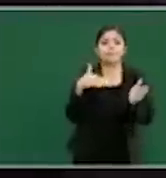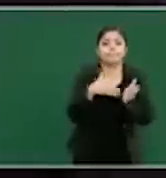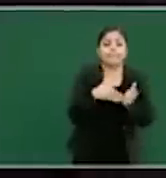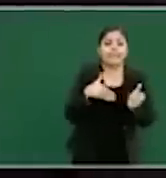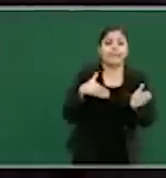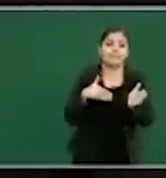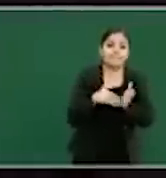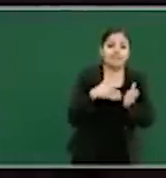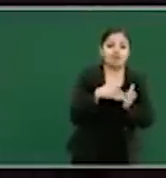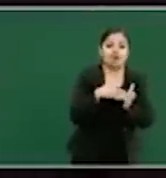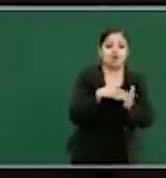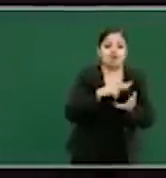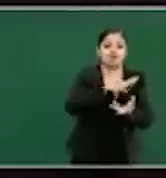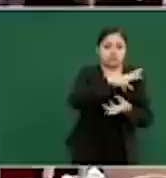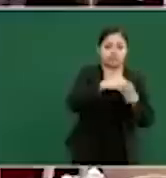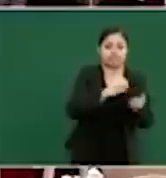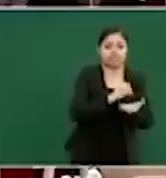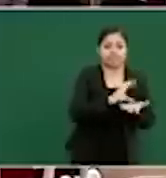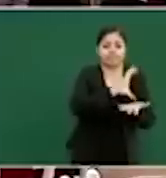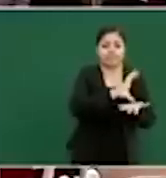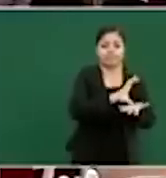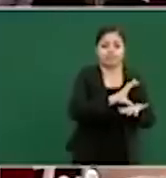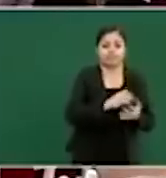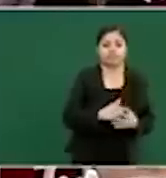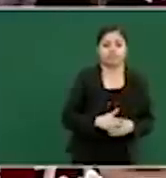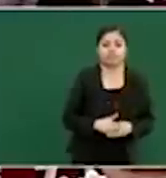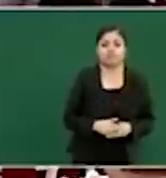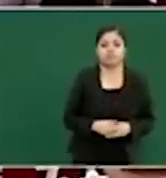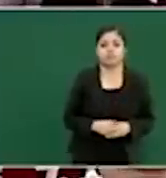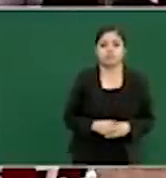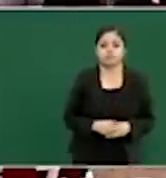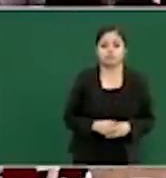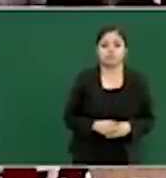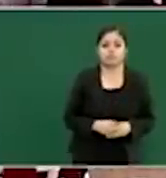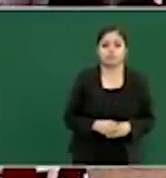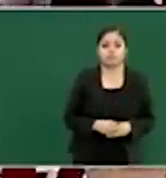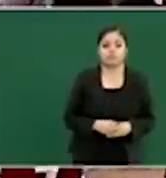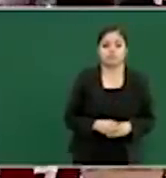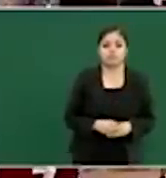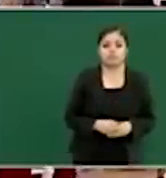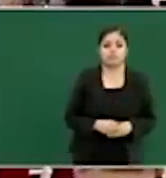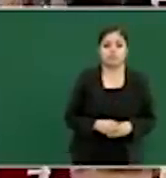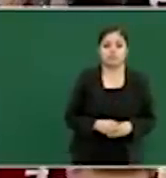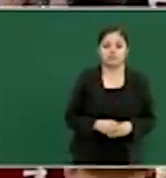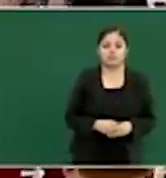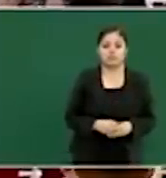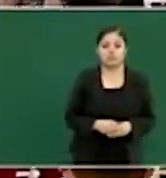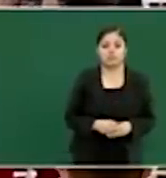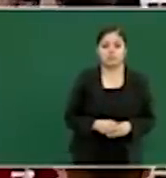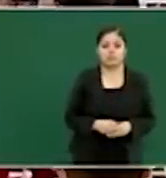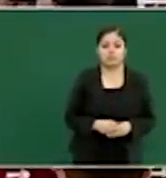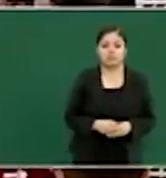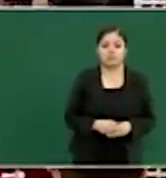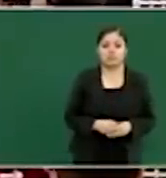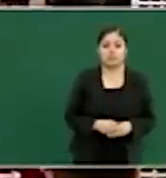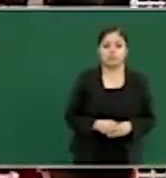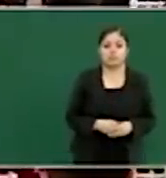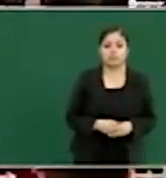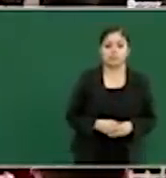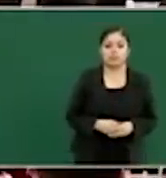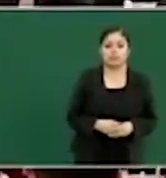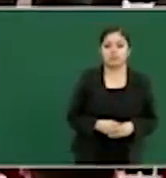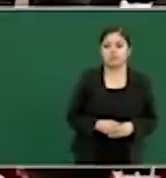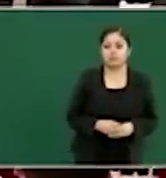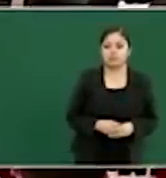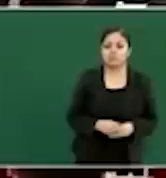850,000 millones de pesos. Señor presidente, ayer Trump también lanzó un ultimátum para que sea México el que frene el comercio ilegal de armas, justo